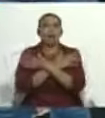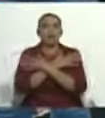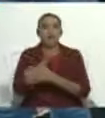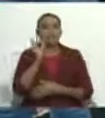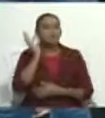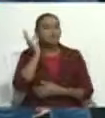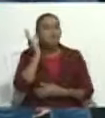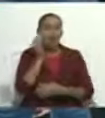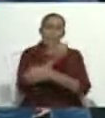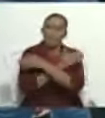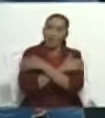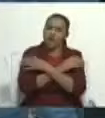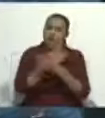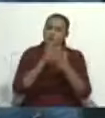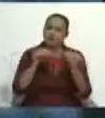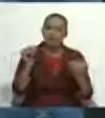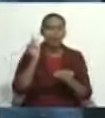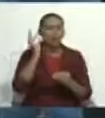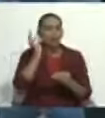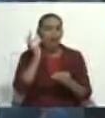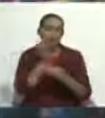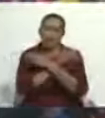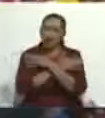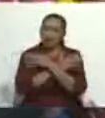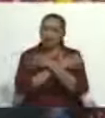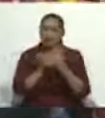está abrazando a todas las mujeres de aquí de Falcón.